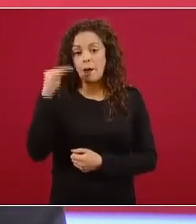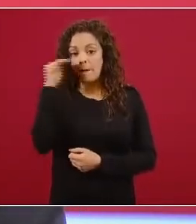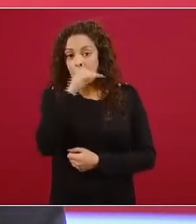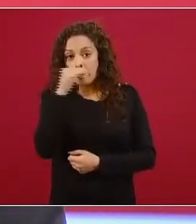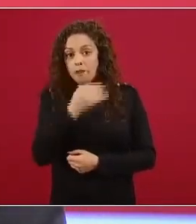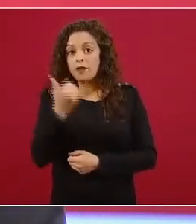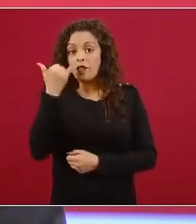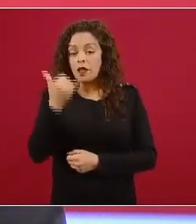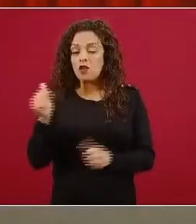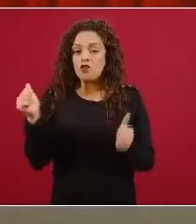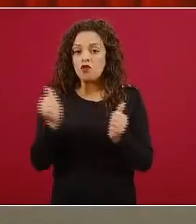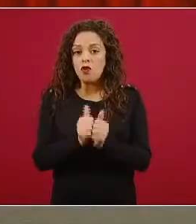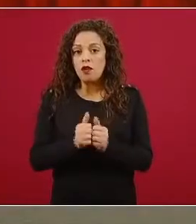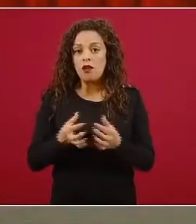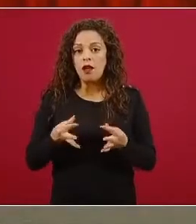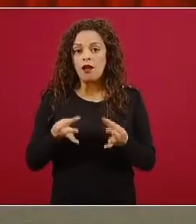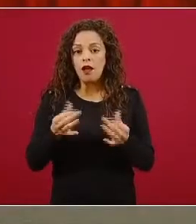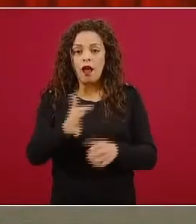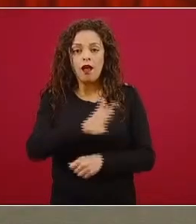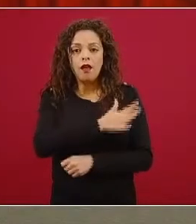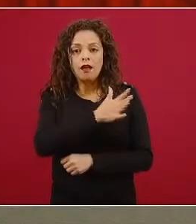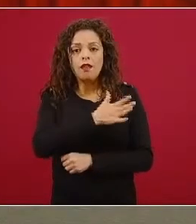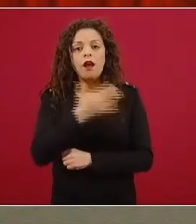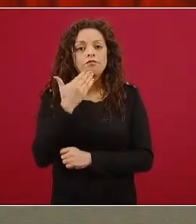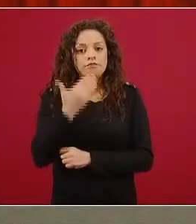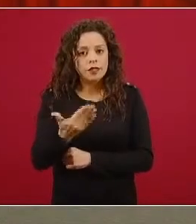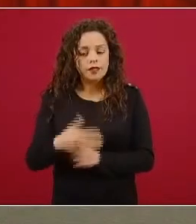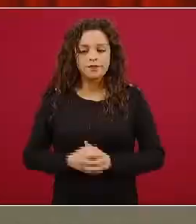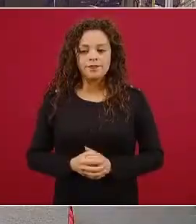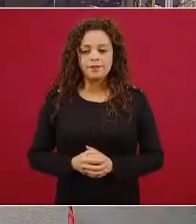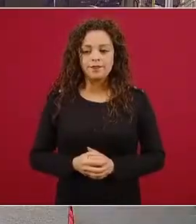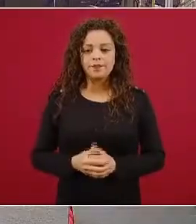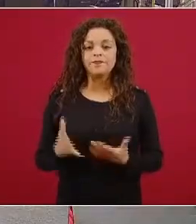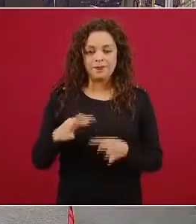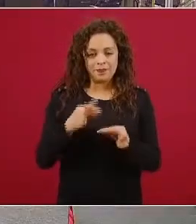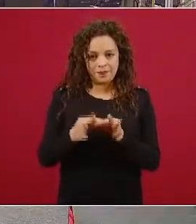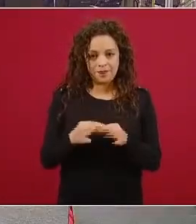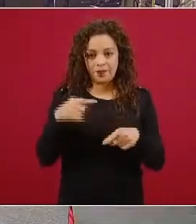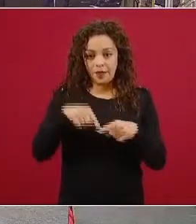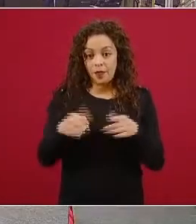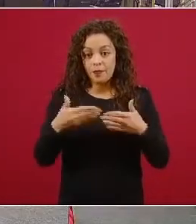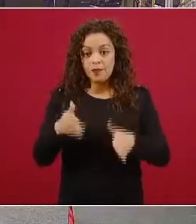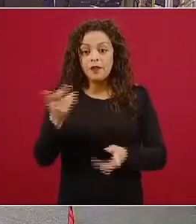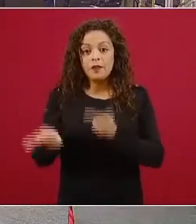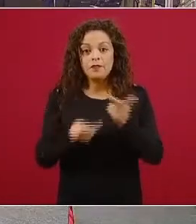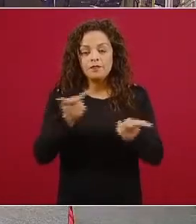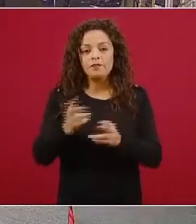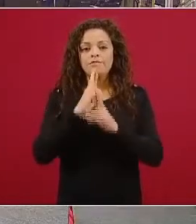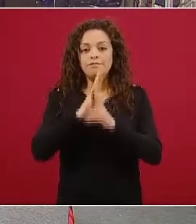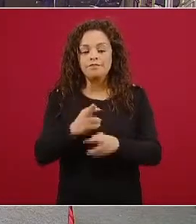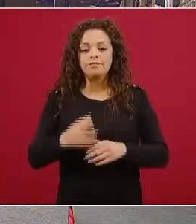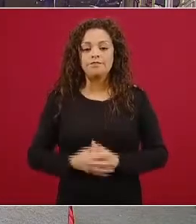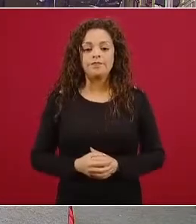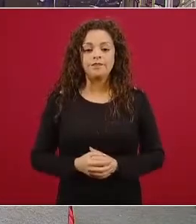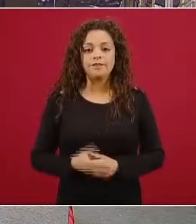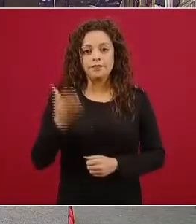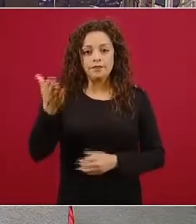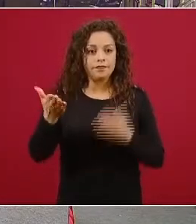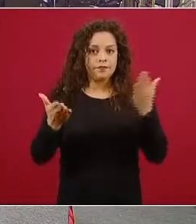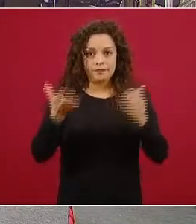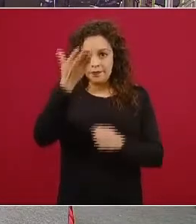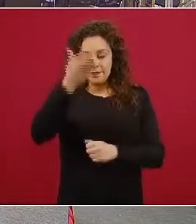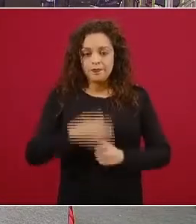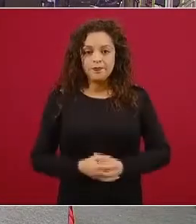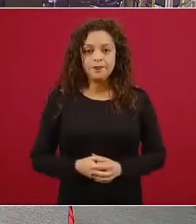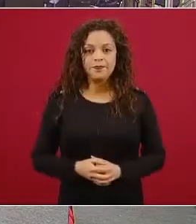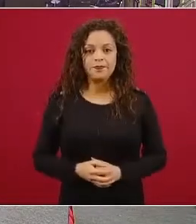calidad. Muy bien, vamos a abrir a preguntas. Liliana Noble, Pulso Saludable, Natalia Vitela, Rivelino,